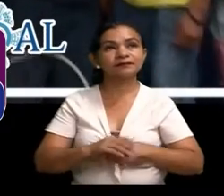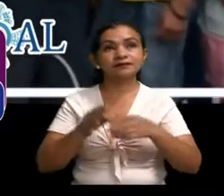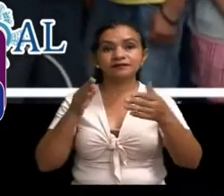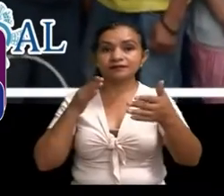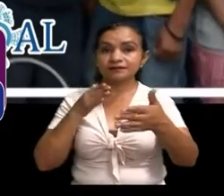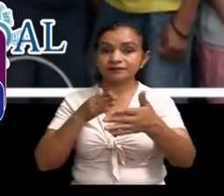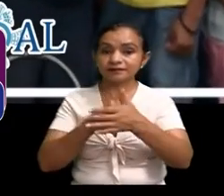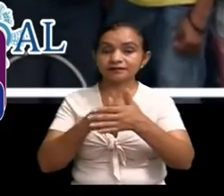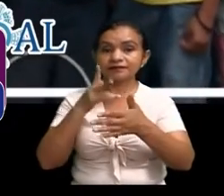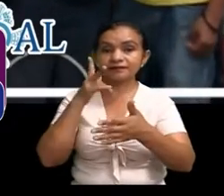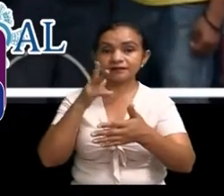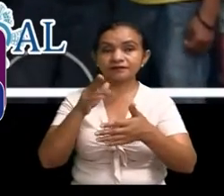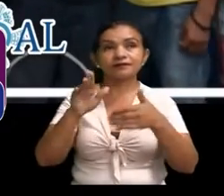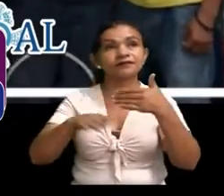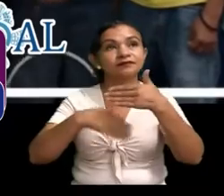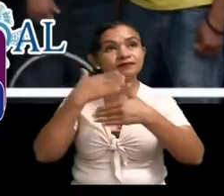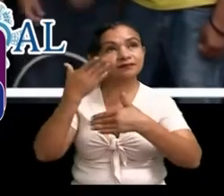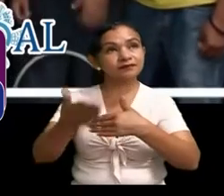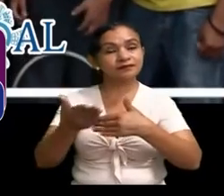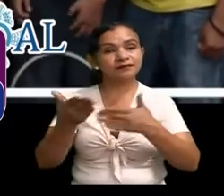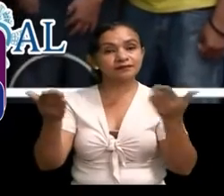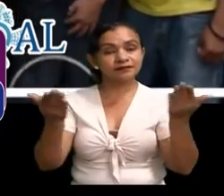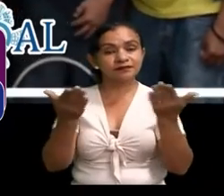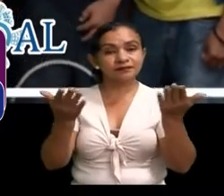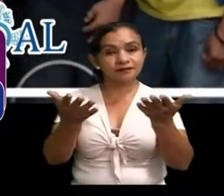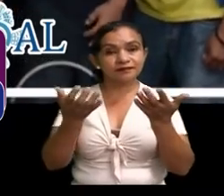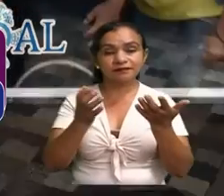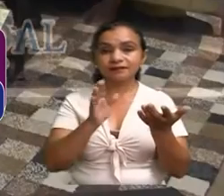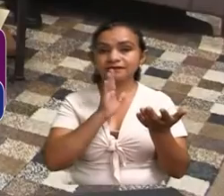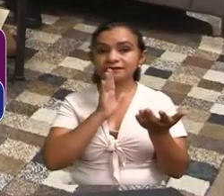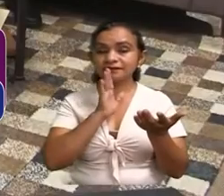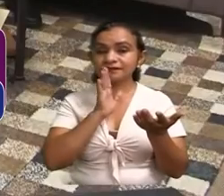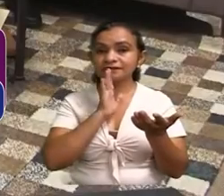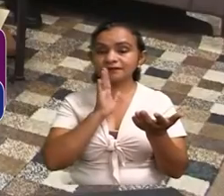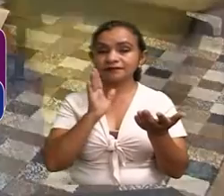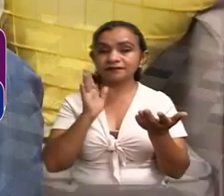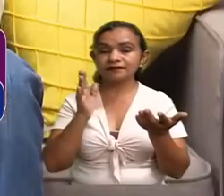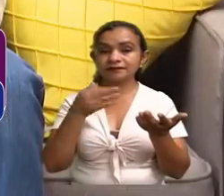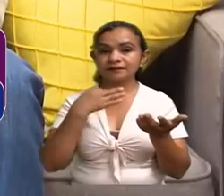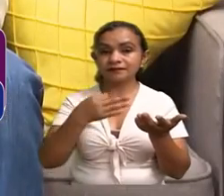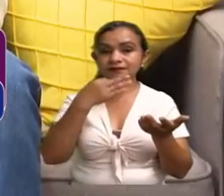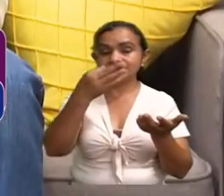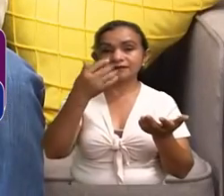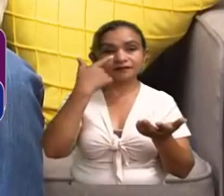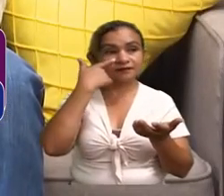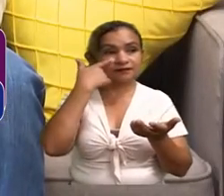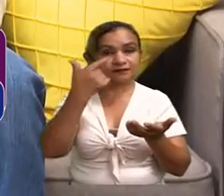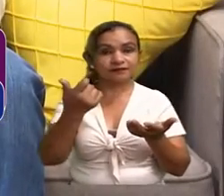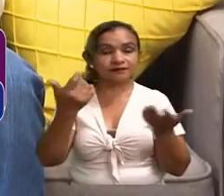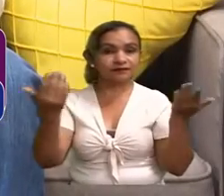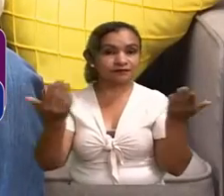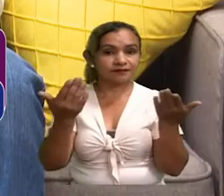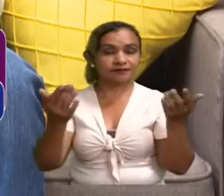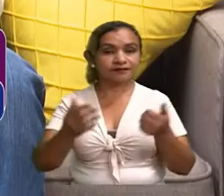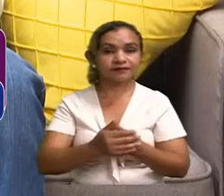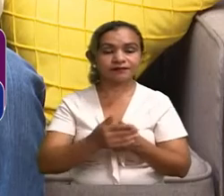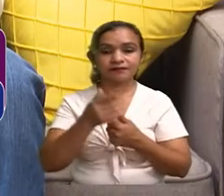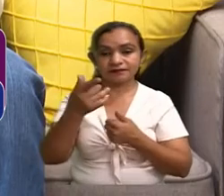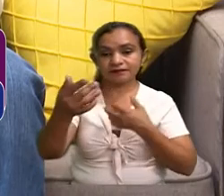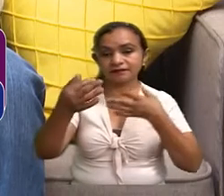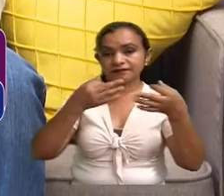una nueva pausa breve, pero también después quisiera que habláramos de las expectativas y conocer... Bueno, en principio usted nos ha